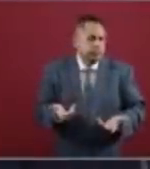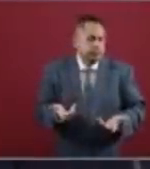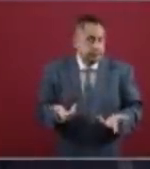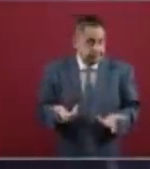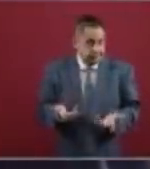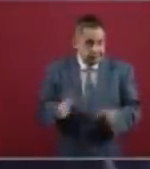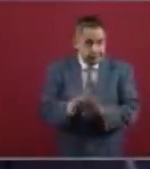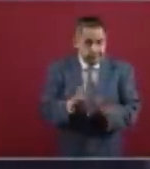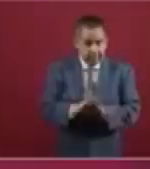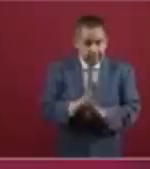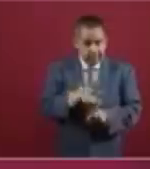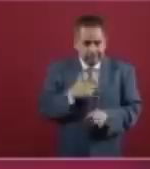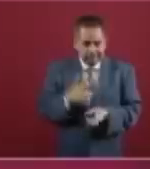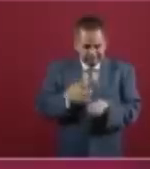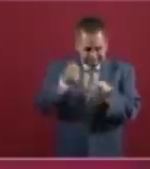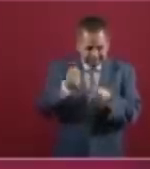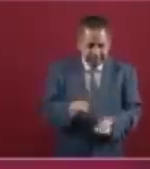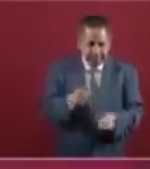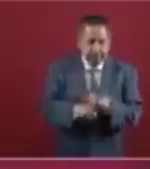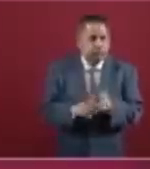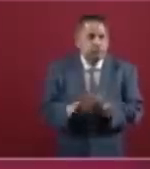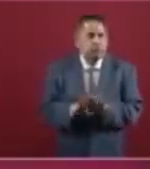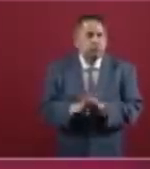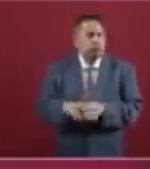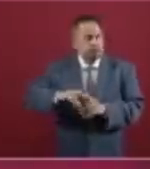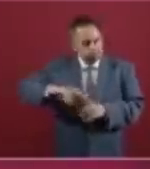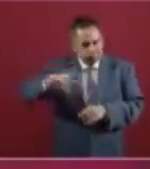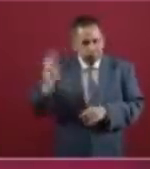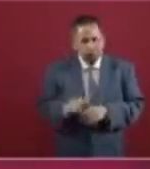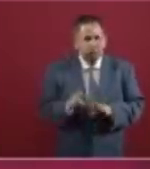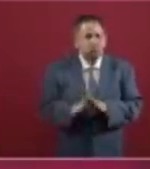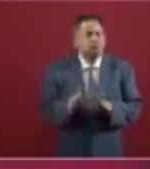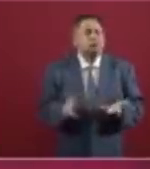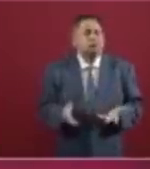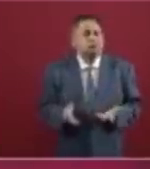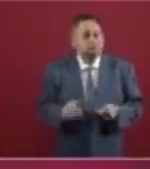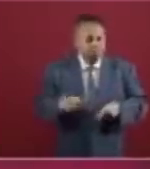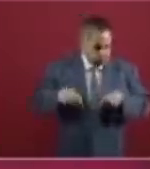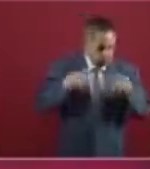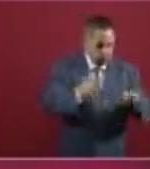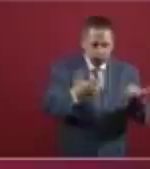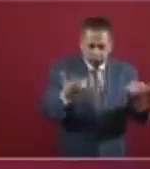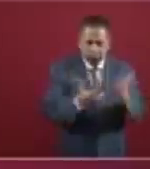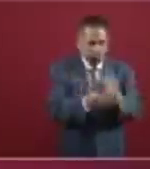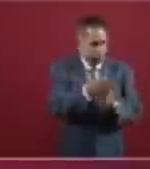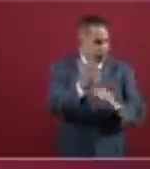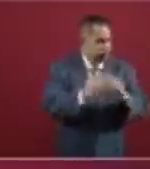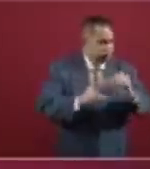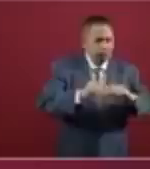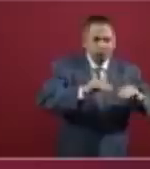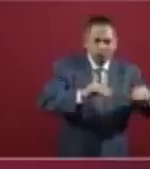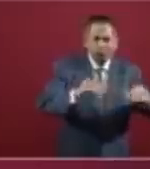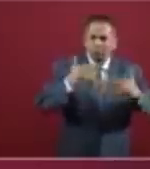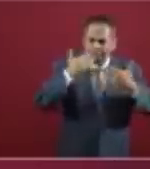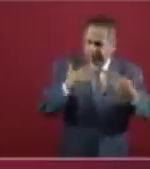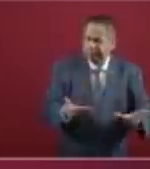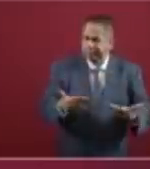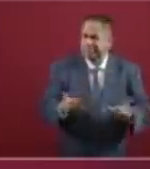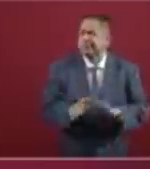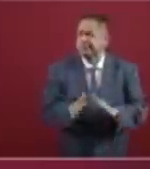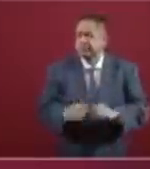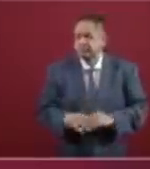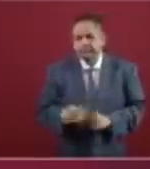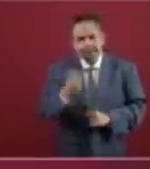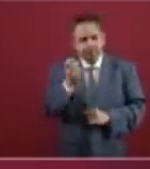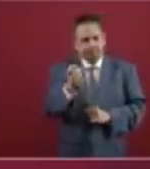¿Cómo garantizar que realmente se hagan las obras? Entonces, en eso estamos.